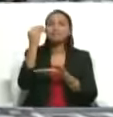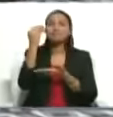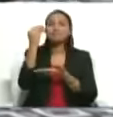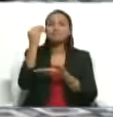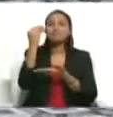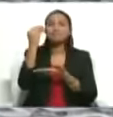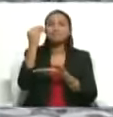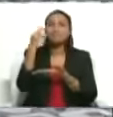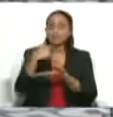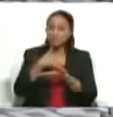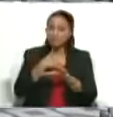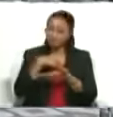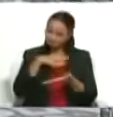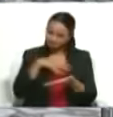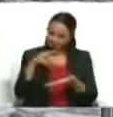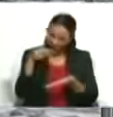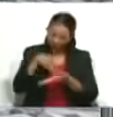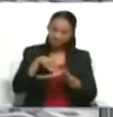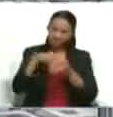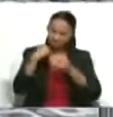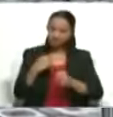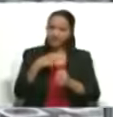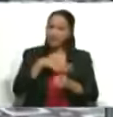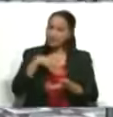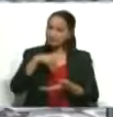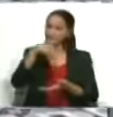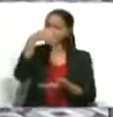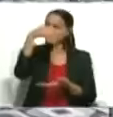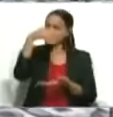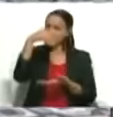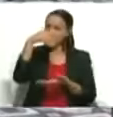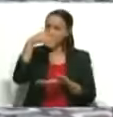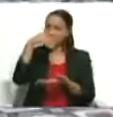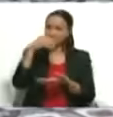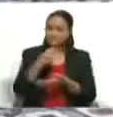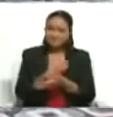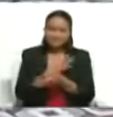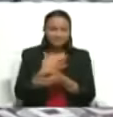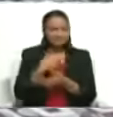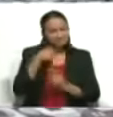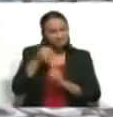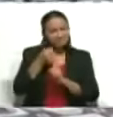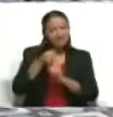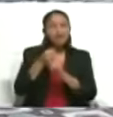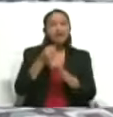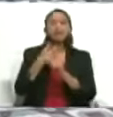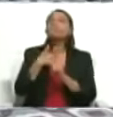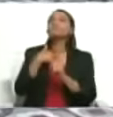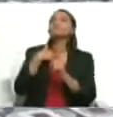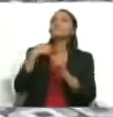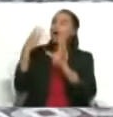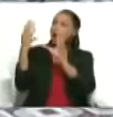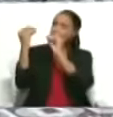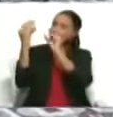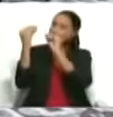me levanta el espíritu, el ánimo, la voluntad. El solo hecho de conversar contigo me devuelve la